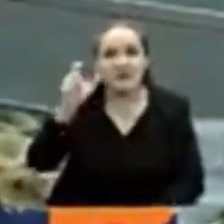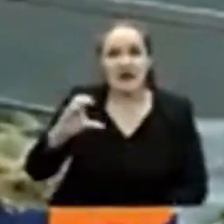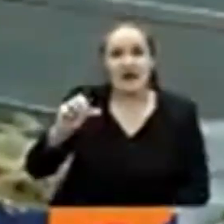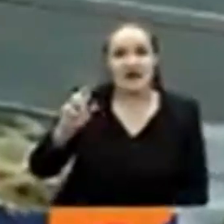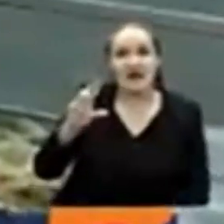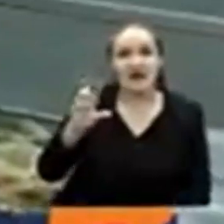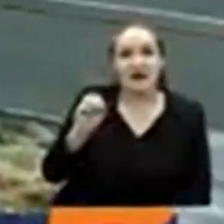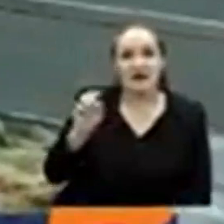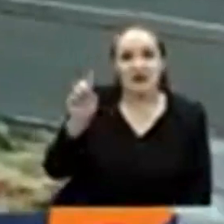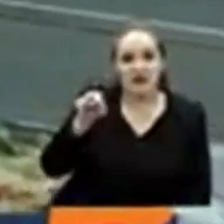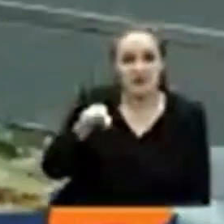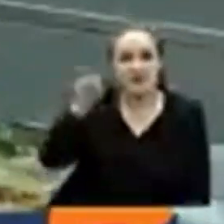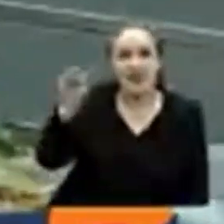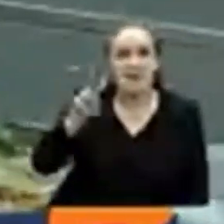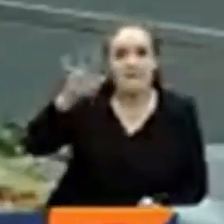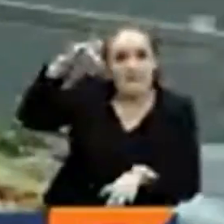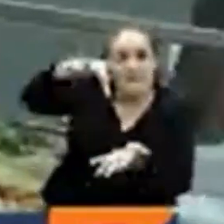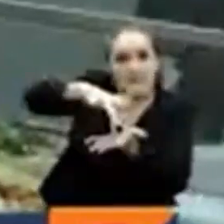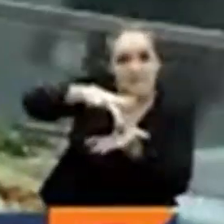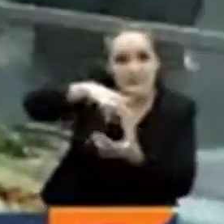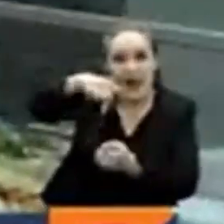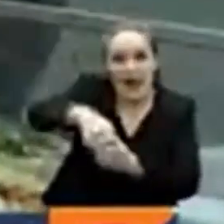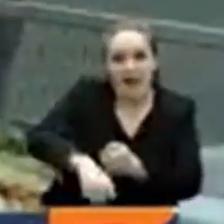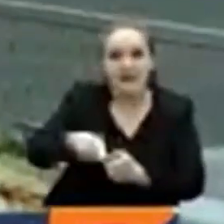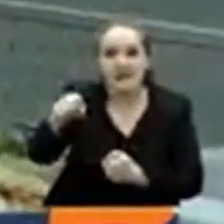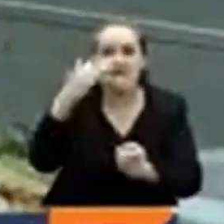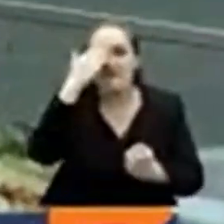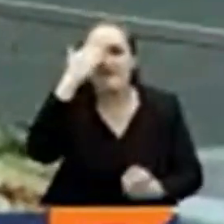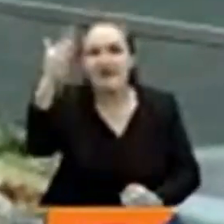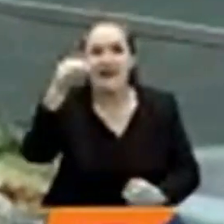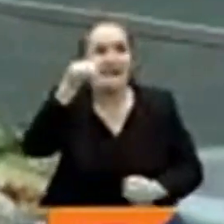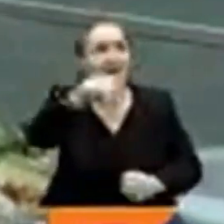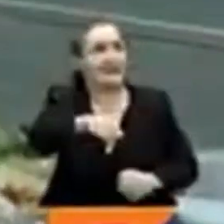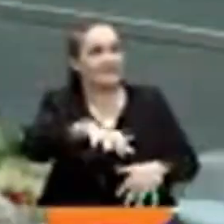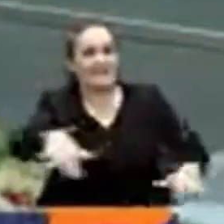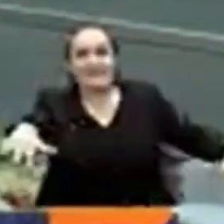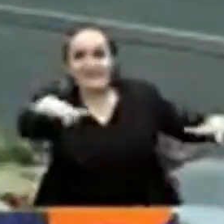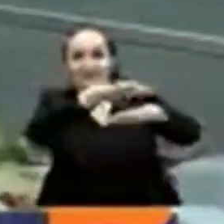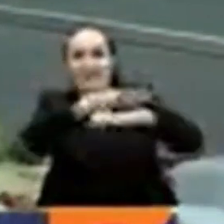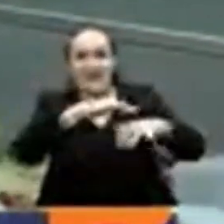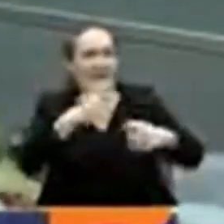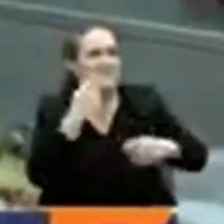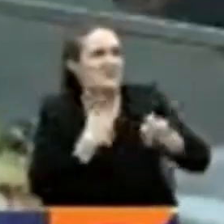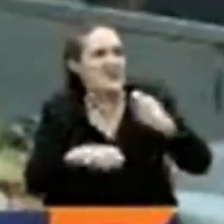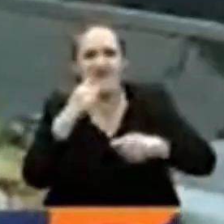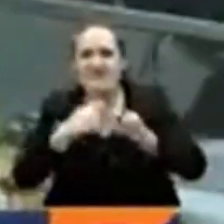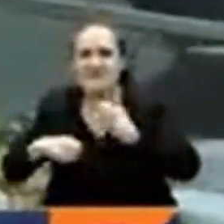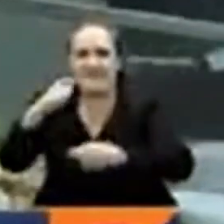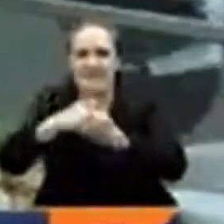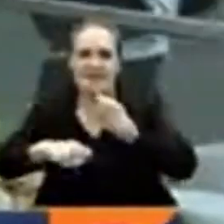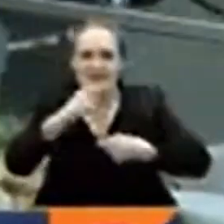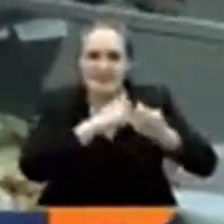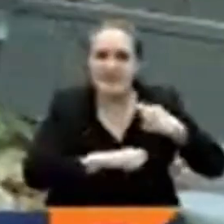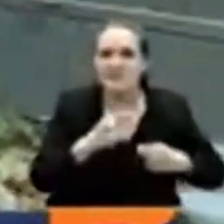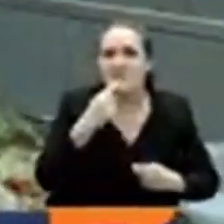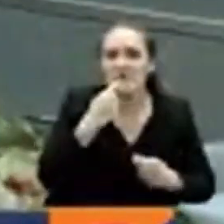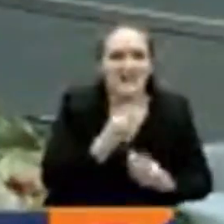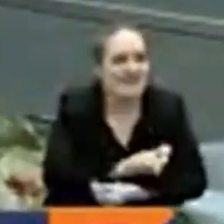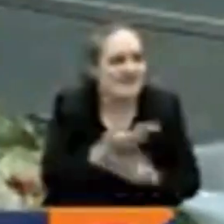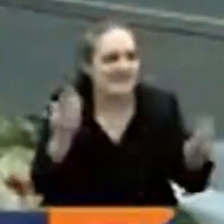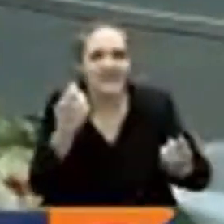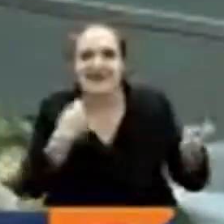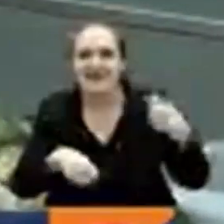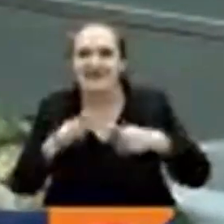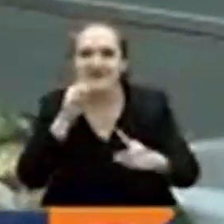justamente en esta esquina, aquí cerca del obelisco del estadio Hernán Ramírez Villegas, para alegrar y también darle sabor a los hinchas